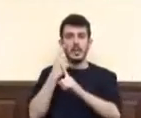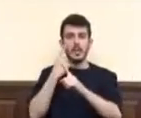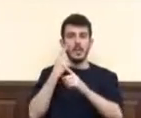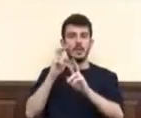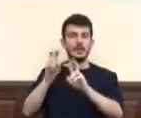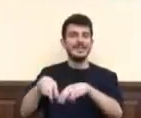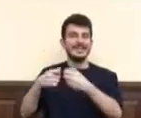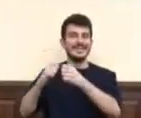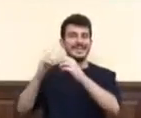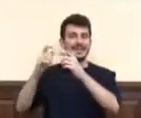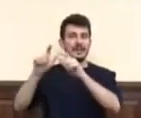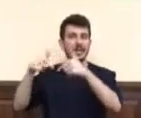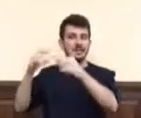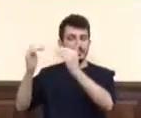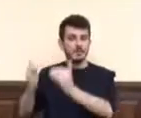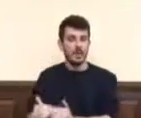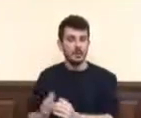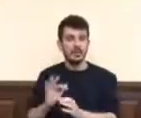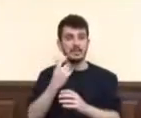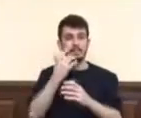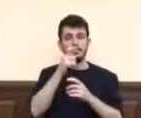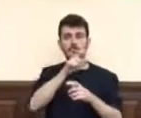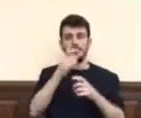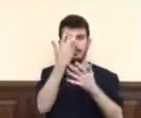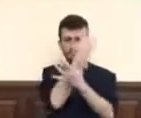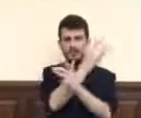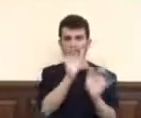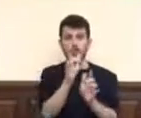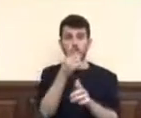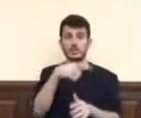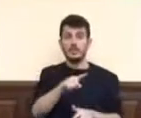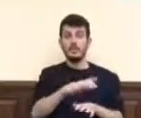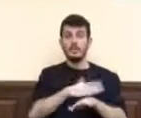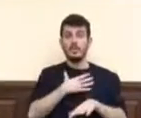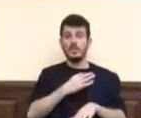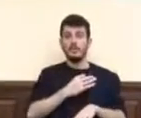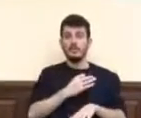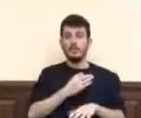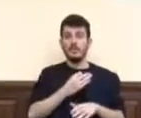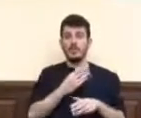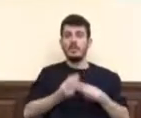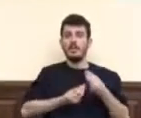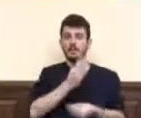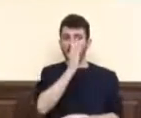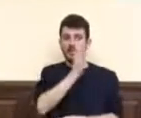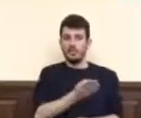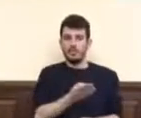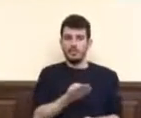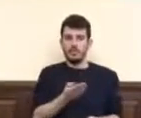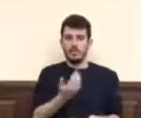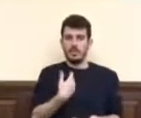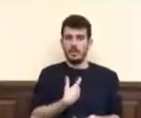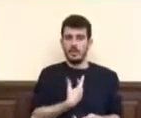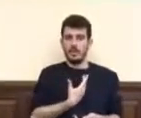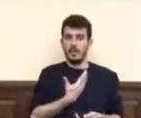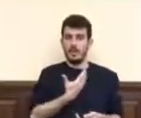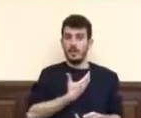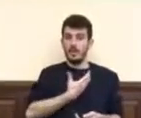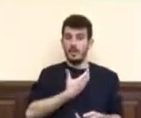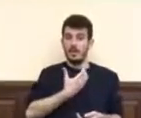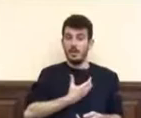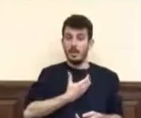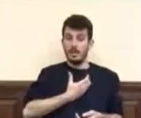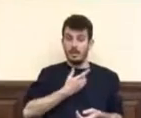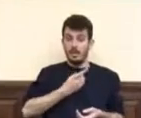su recuperación y sensibilizar a la población. Eso lo pueden hacer ustedes de forma directa, son el Gobierno de la ciudad. En